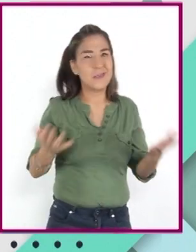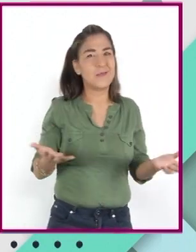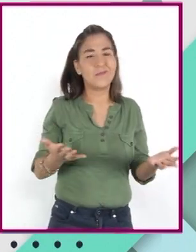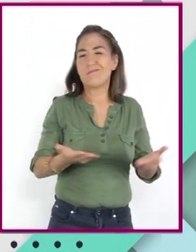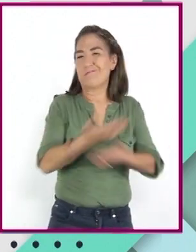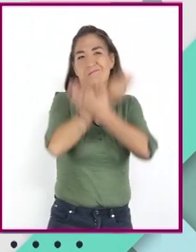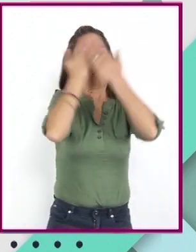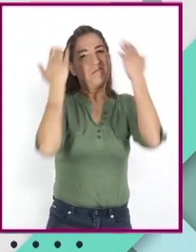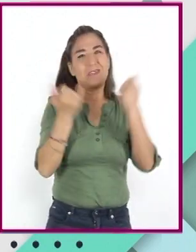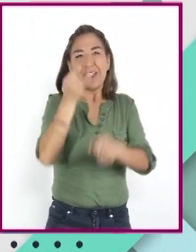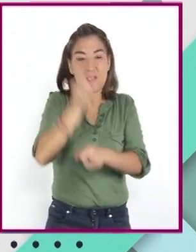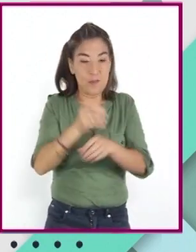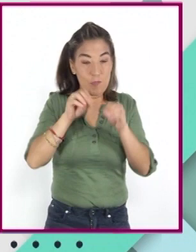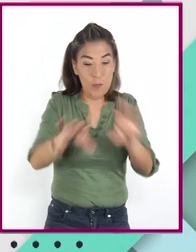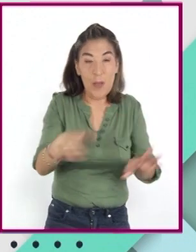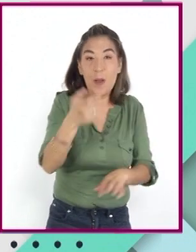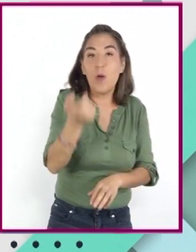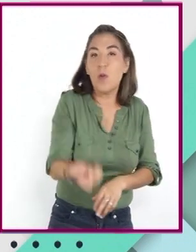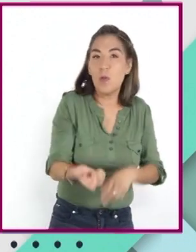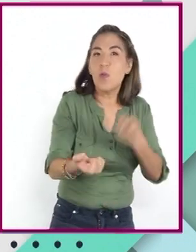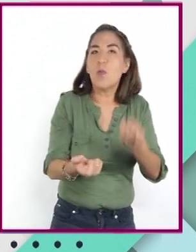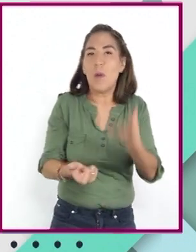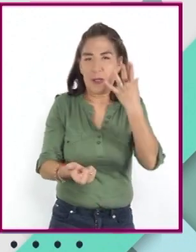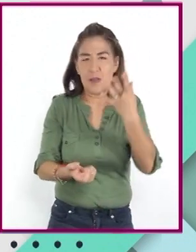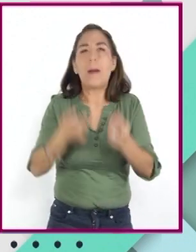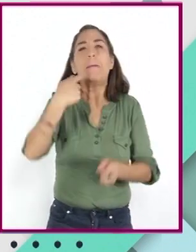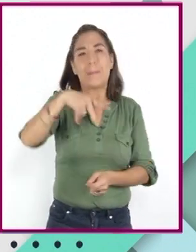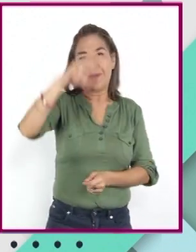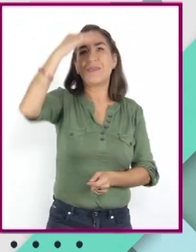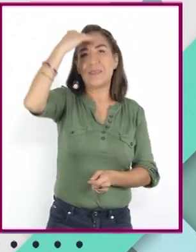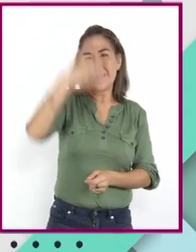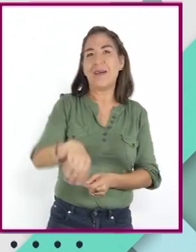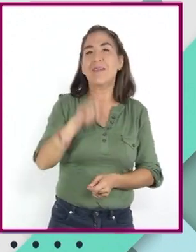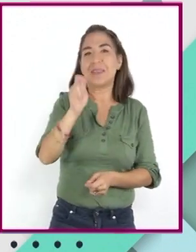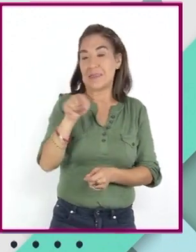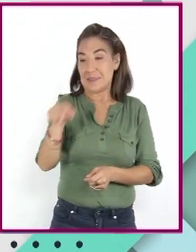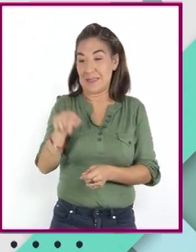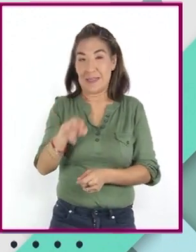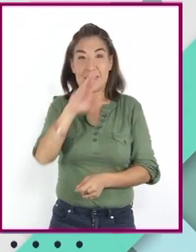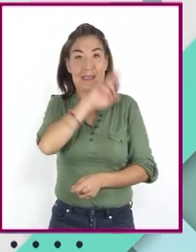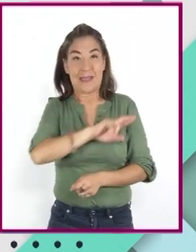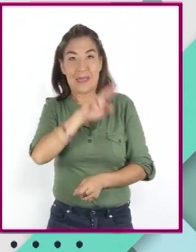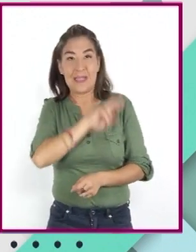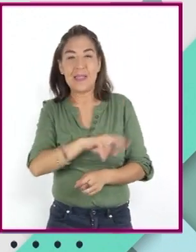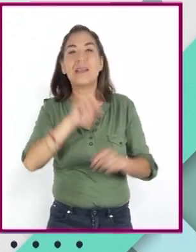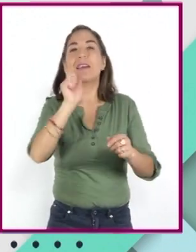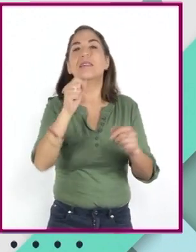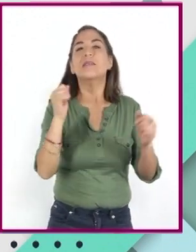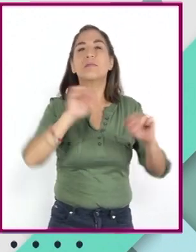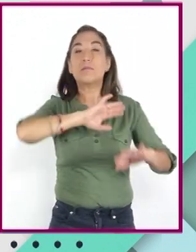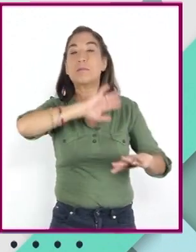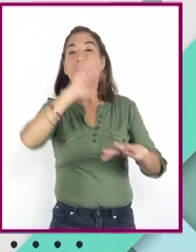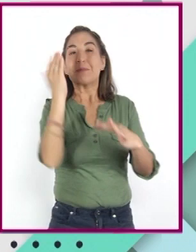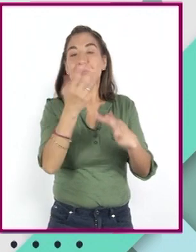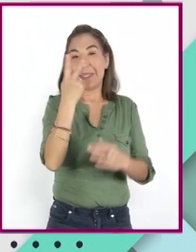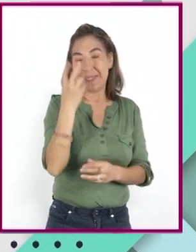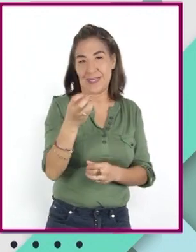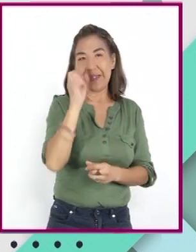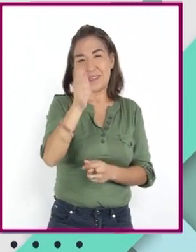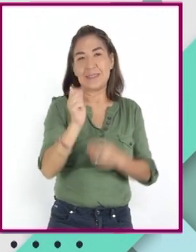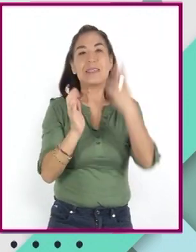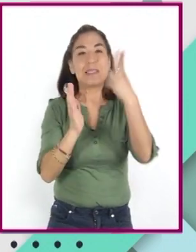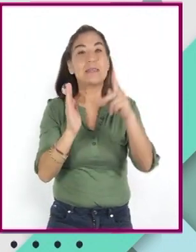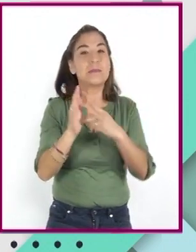el dato en pesos, pero sí sabemos que la renta es igual a un tercio de lo que gana a